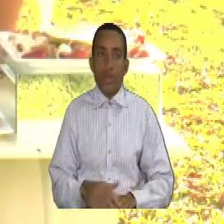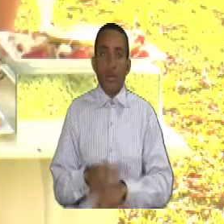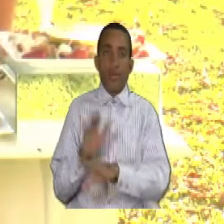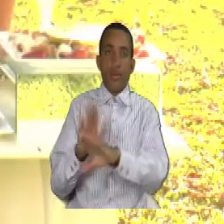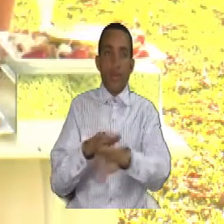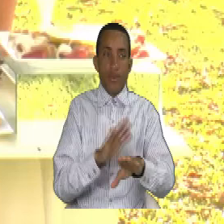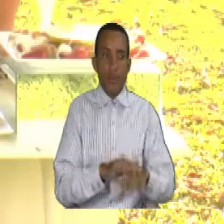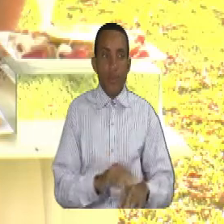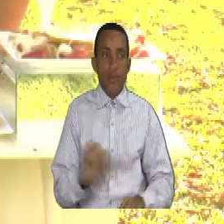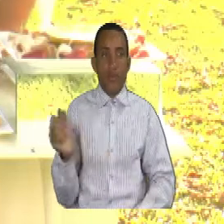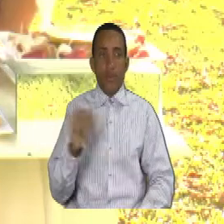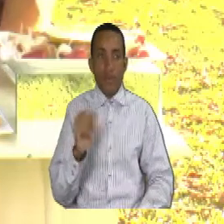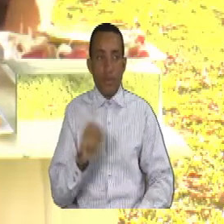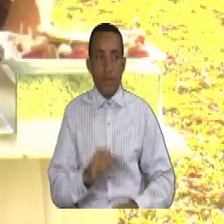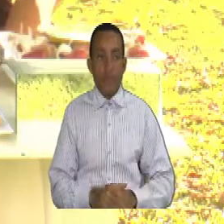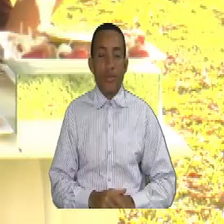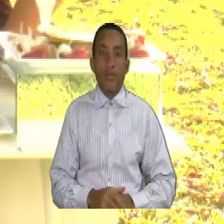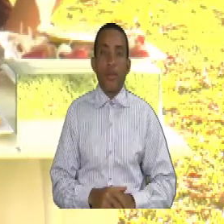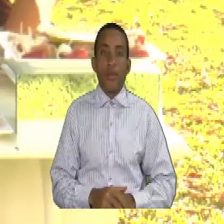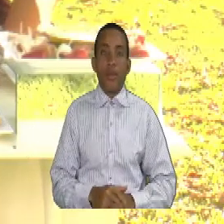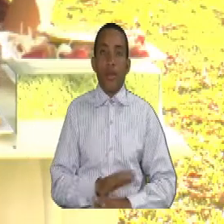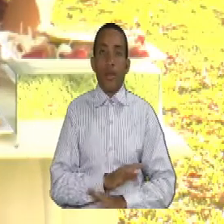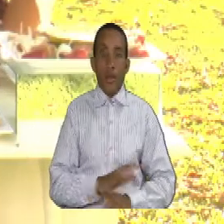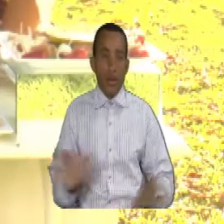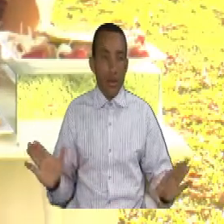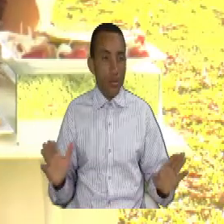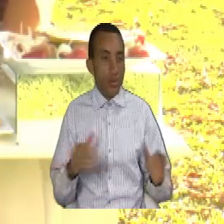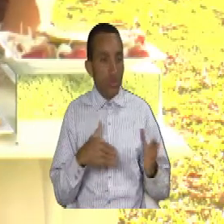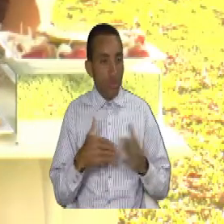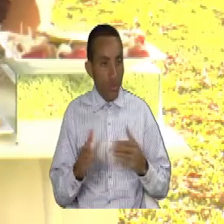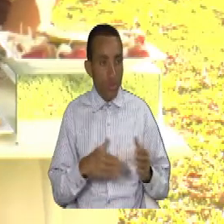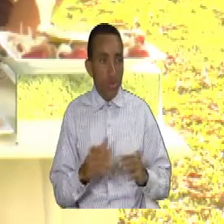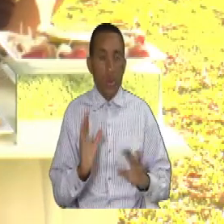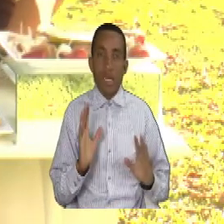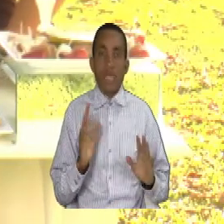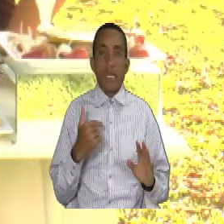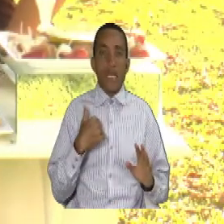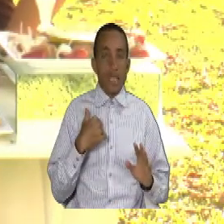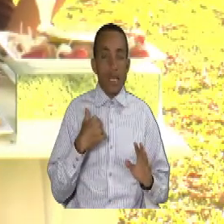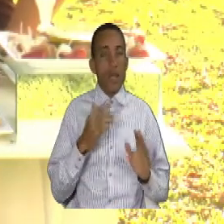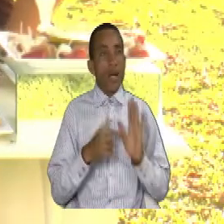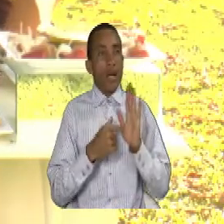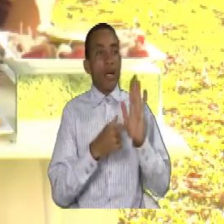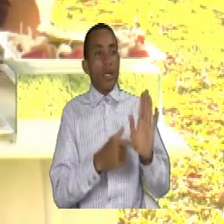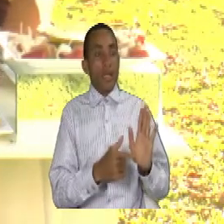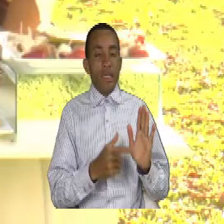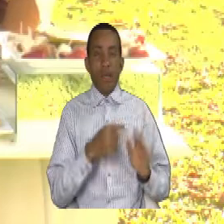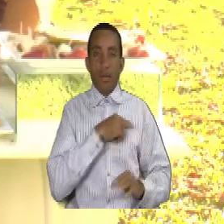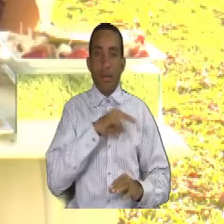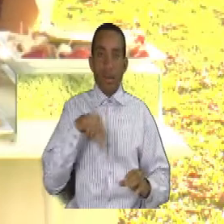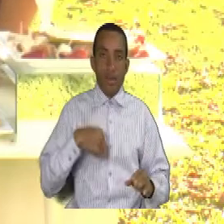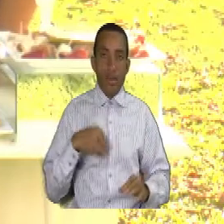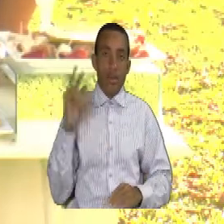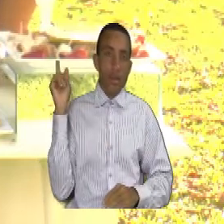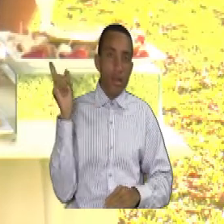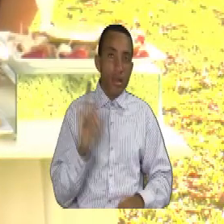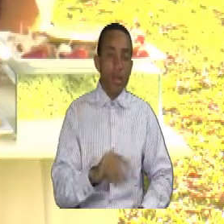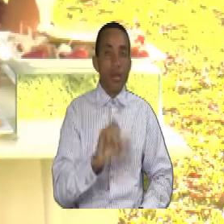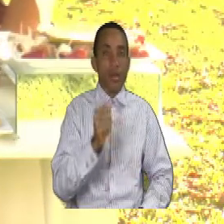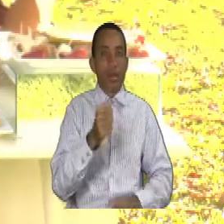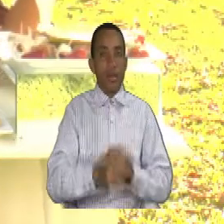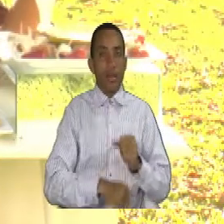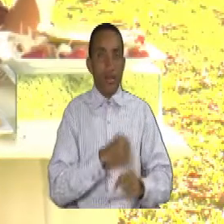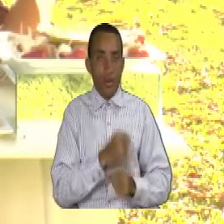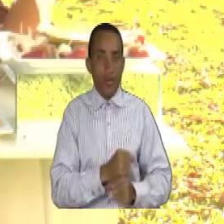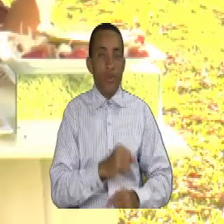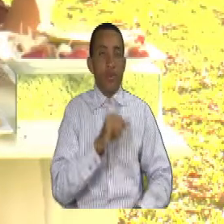Claro que sí, eso no importa. Estamos en vivo y a todos nos pasa a nosotros las presentadoras que de 10 años en esto. Luz Mary,